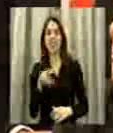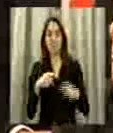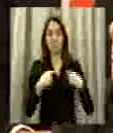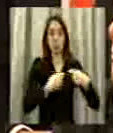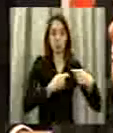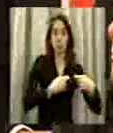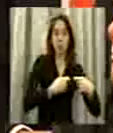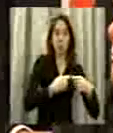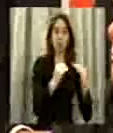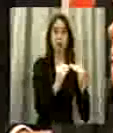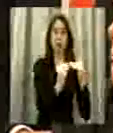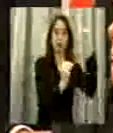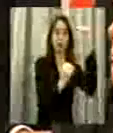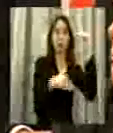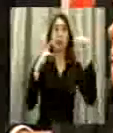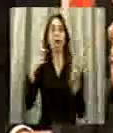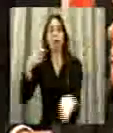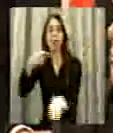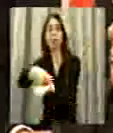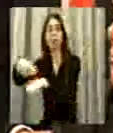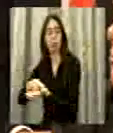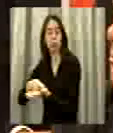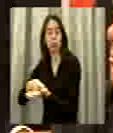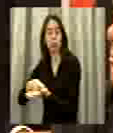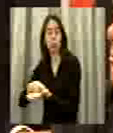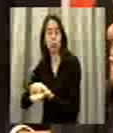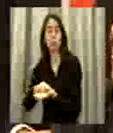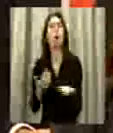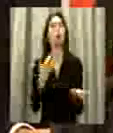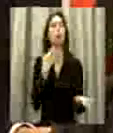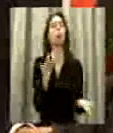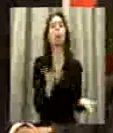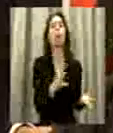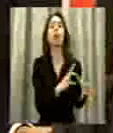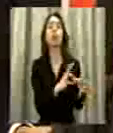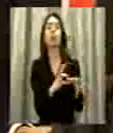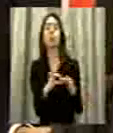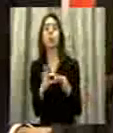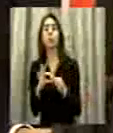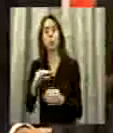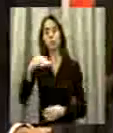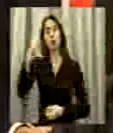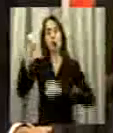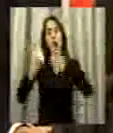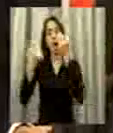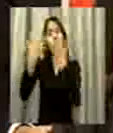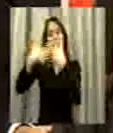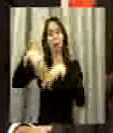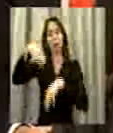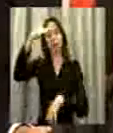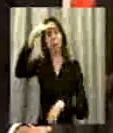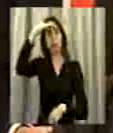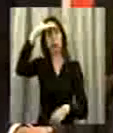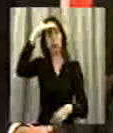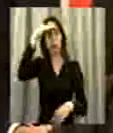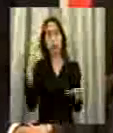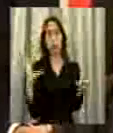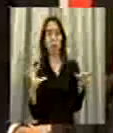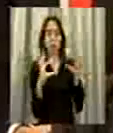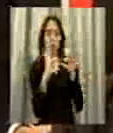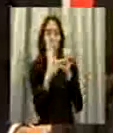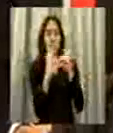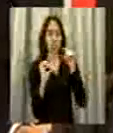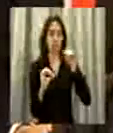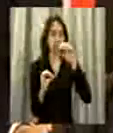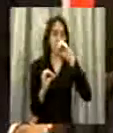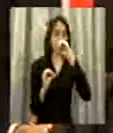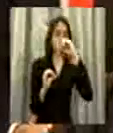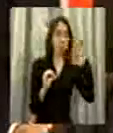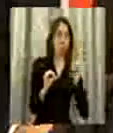consumo. Y esto tiene que ver con la confianza empresarial. Hay una relación estrecha entre el índice